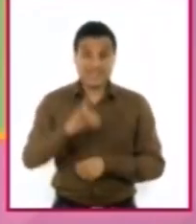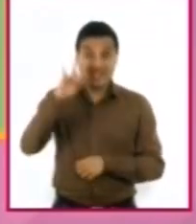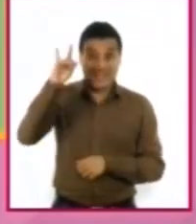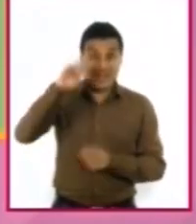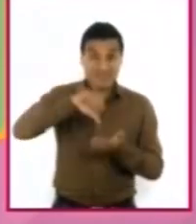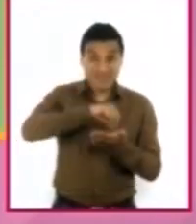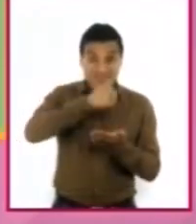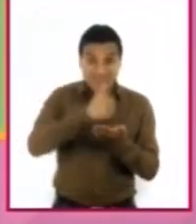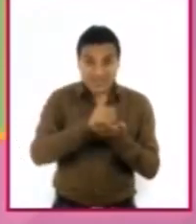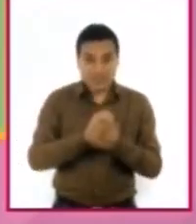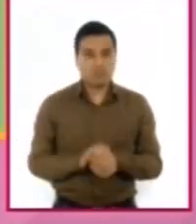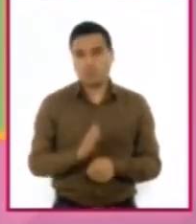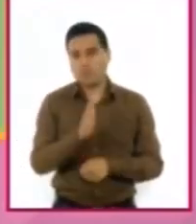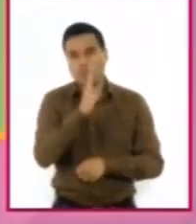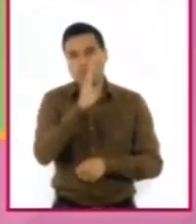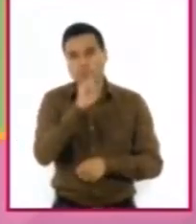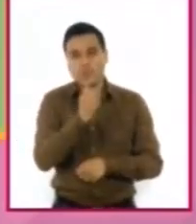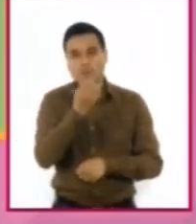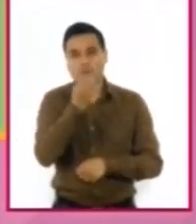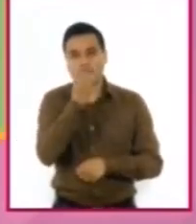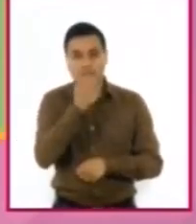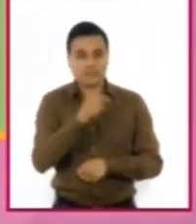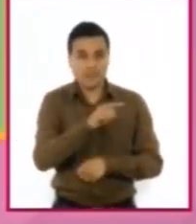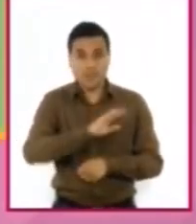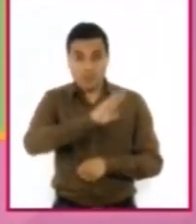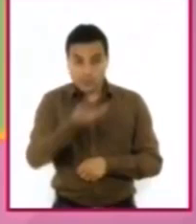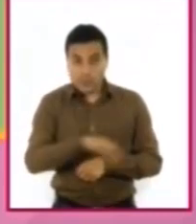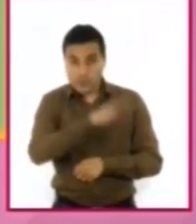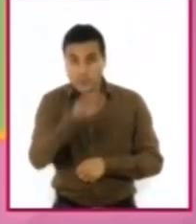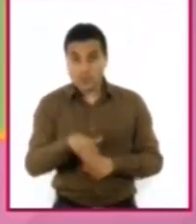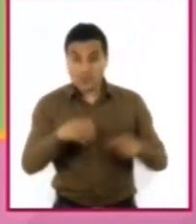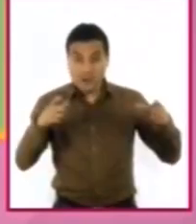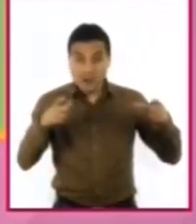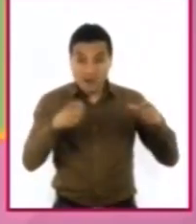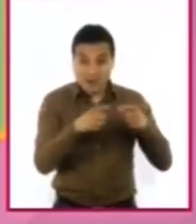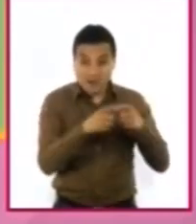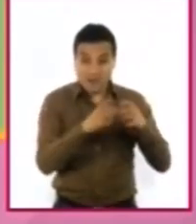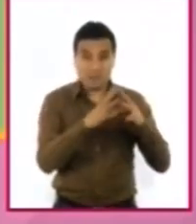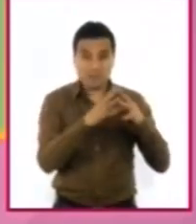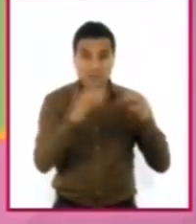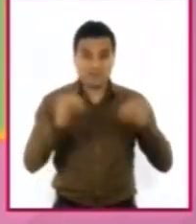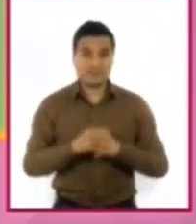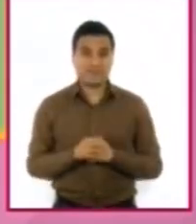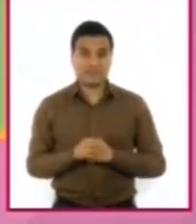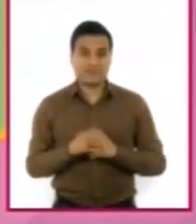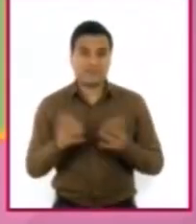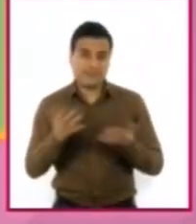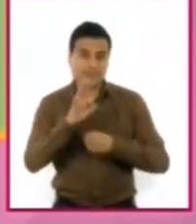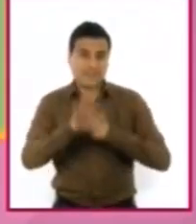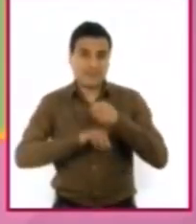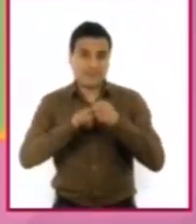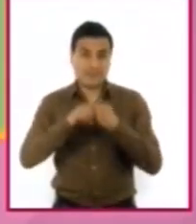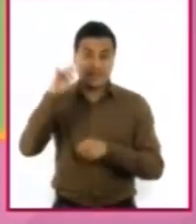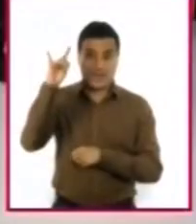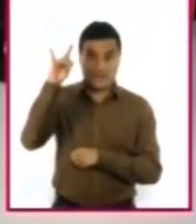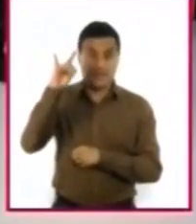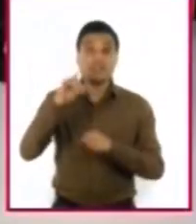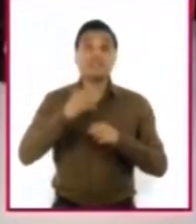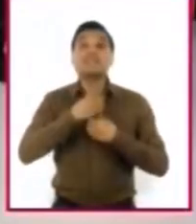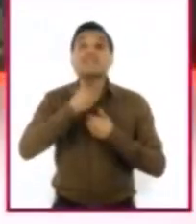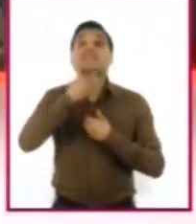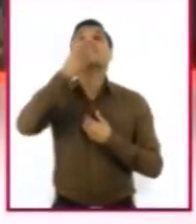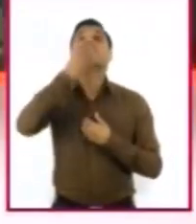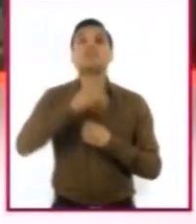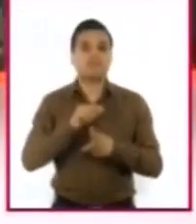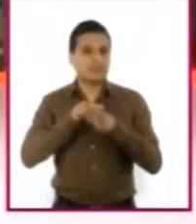final predominarán los cuellos largos en esta especie, mientras que los cortos tenderán a desaparecer.